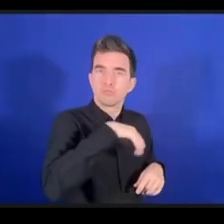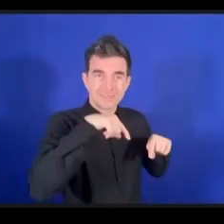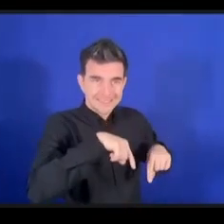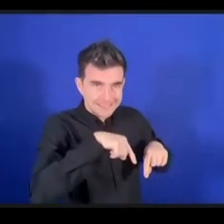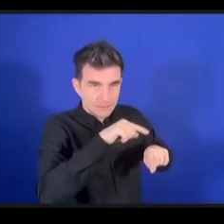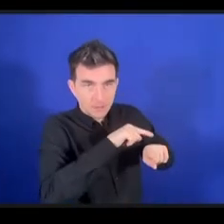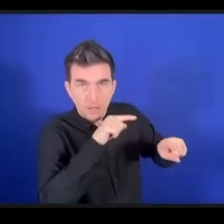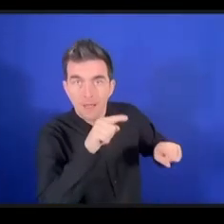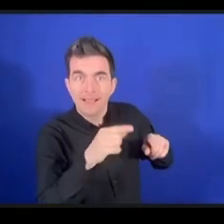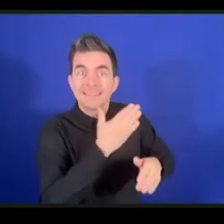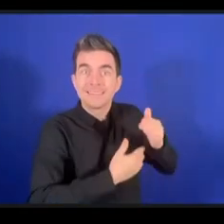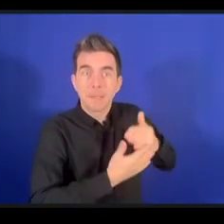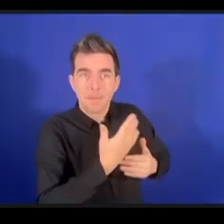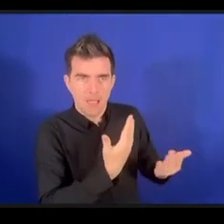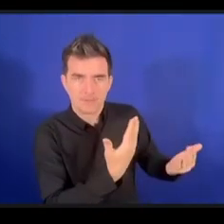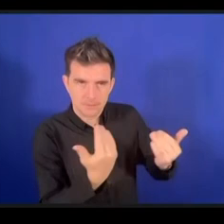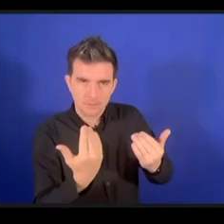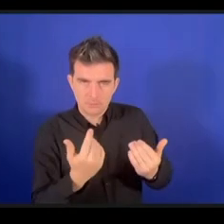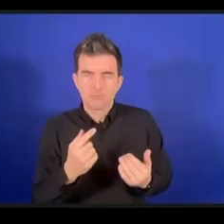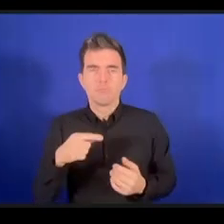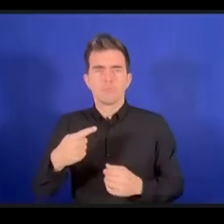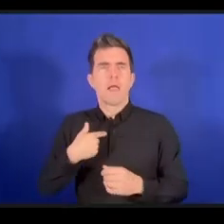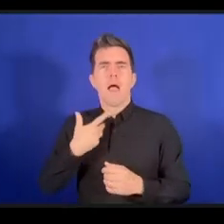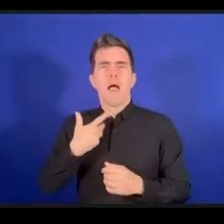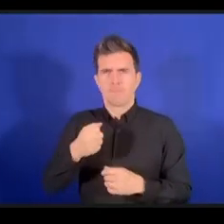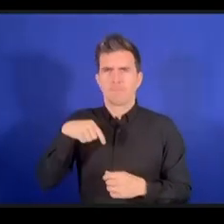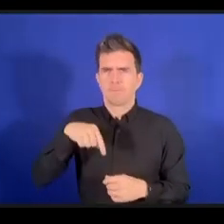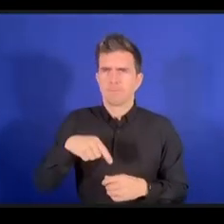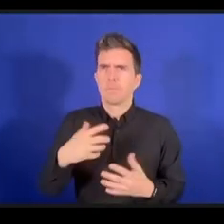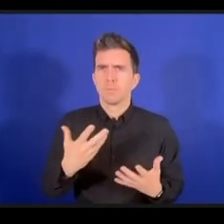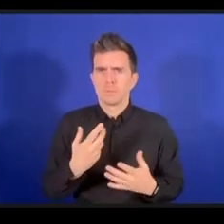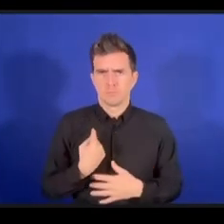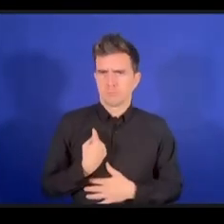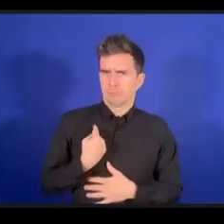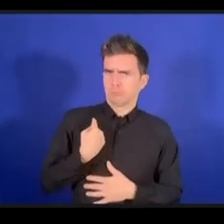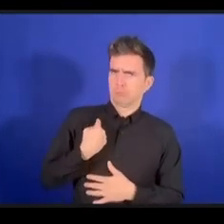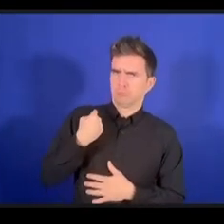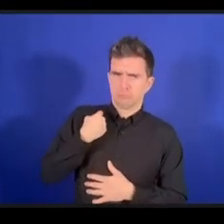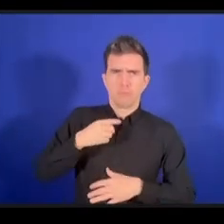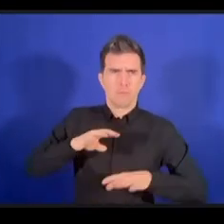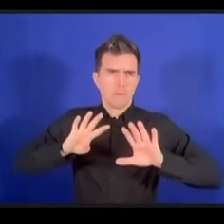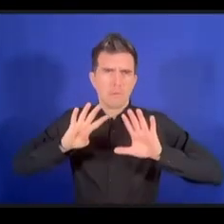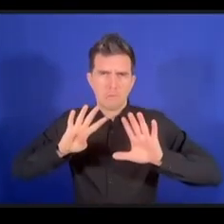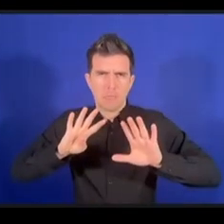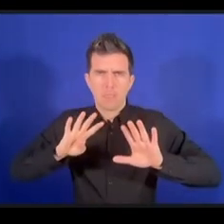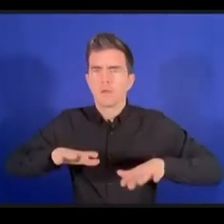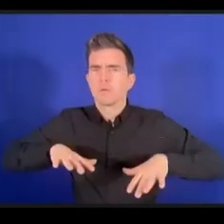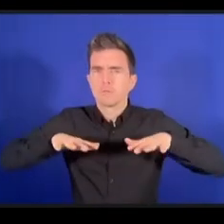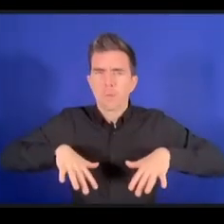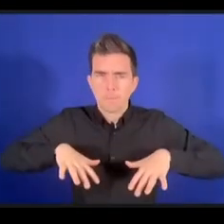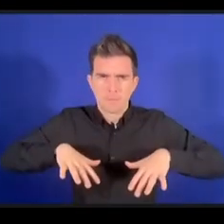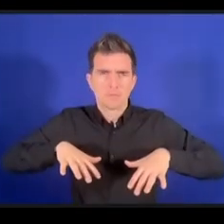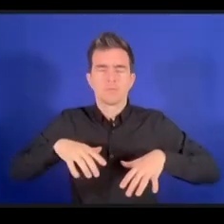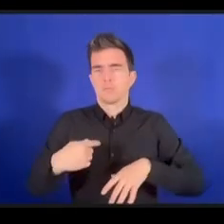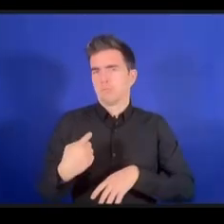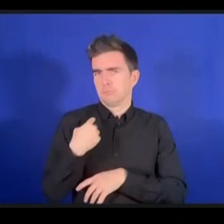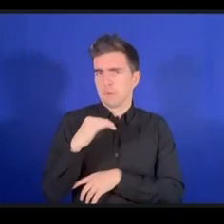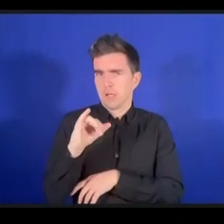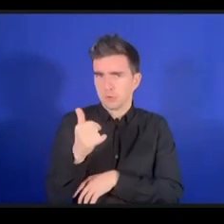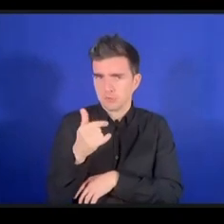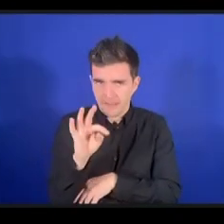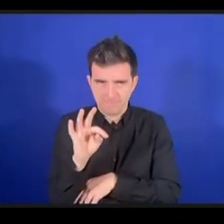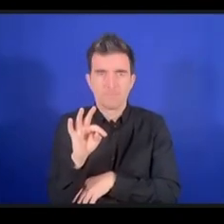igf había dos personas con discapacidades pres presentes de Japón de Japón mismo que